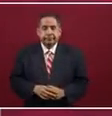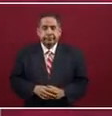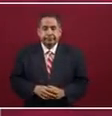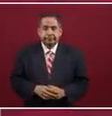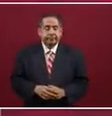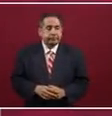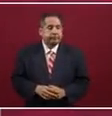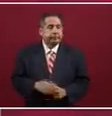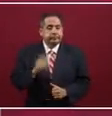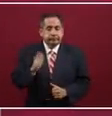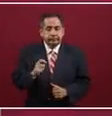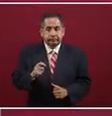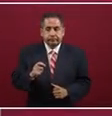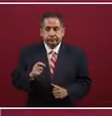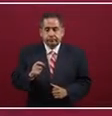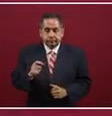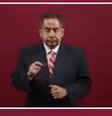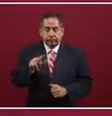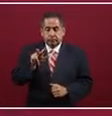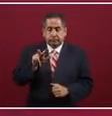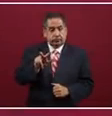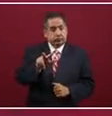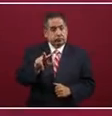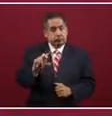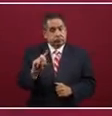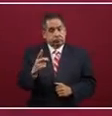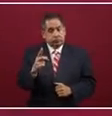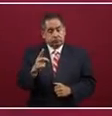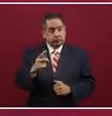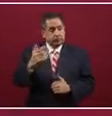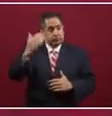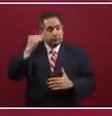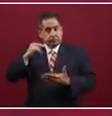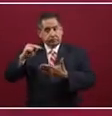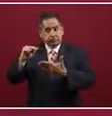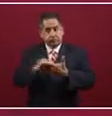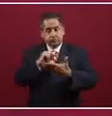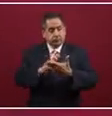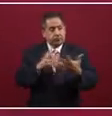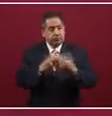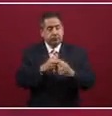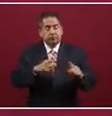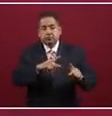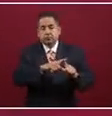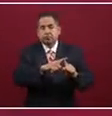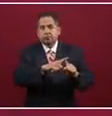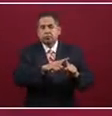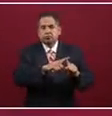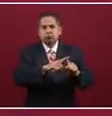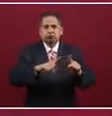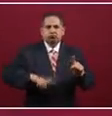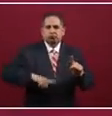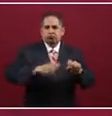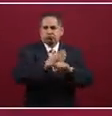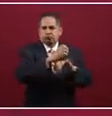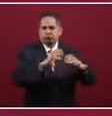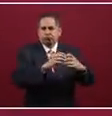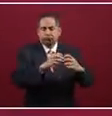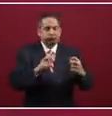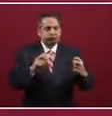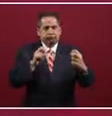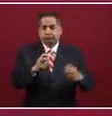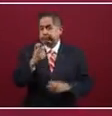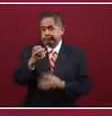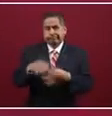el compromiso del 18 de diciembre que firmamos con el Departamento de Estado, porque esa es la posición esencial